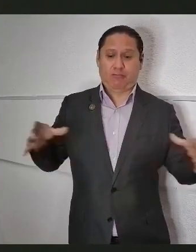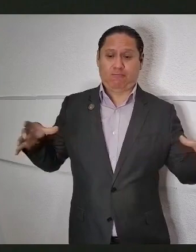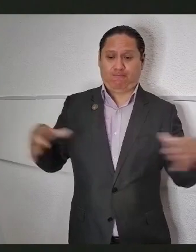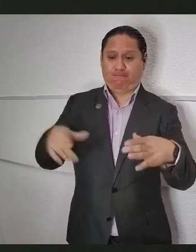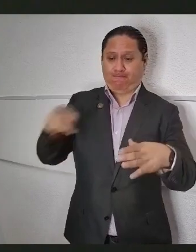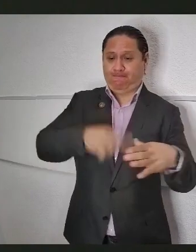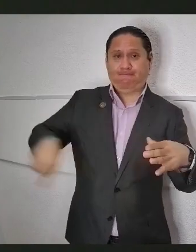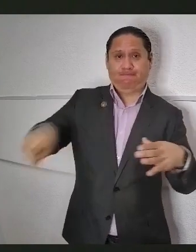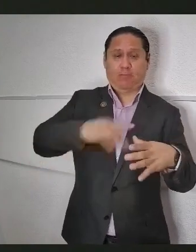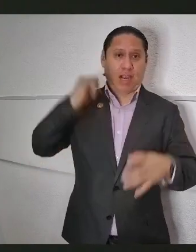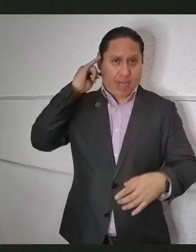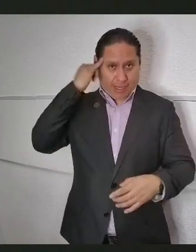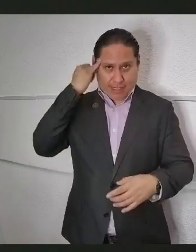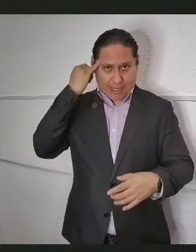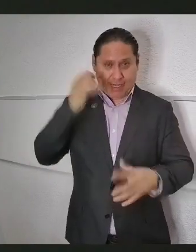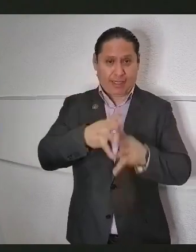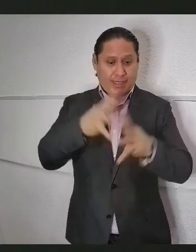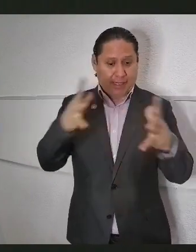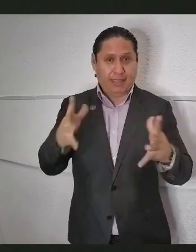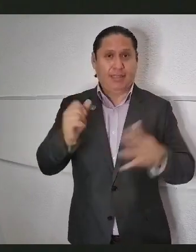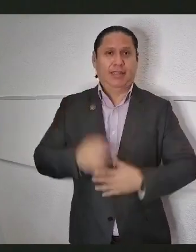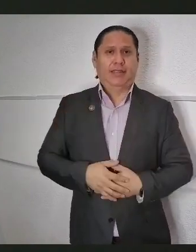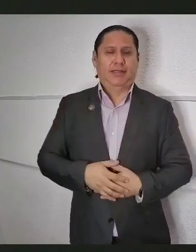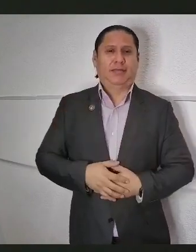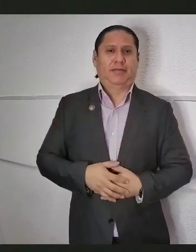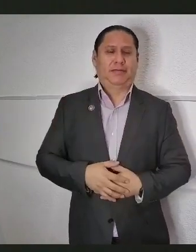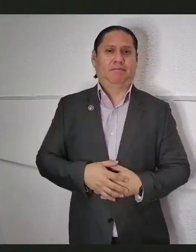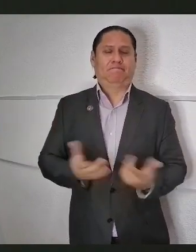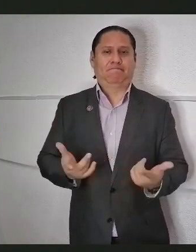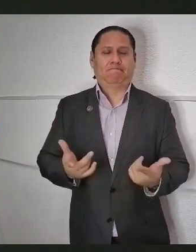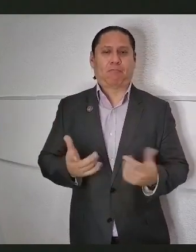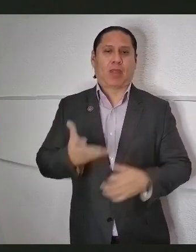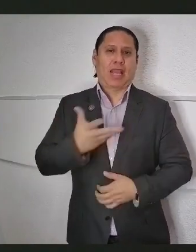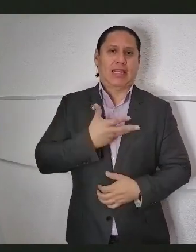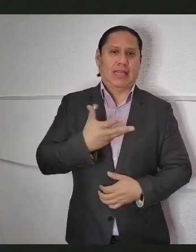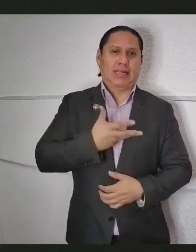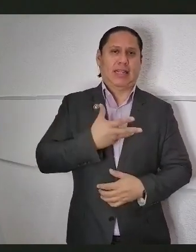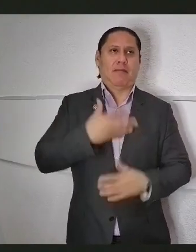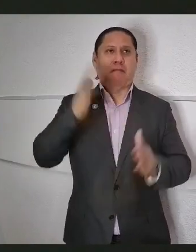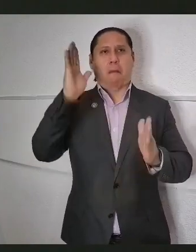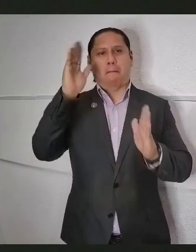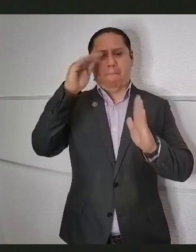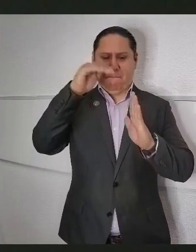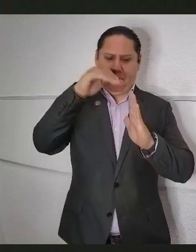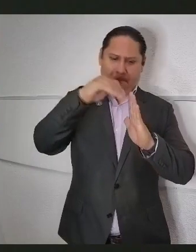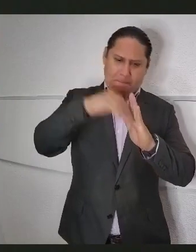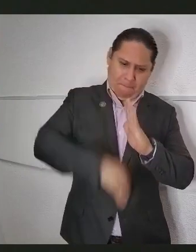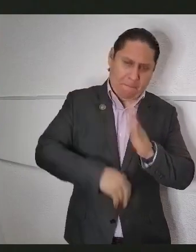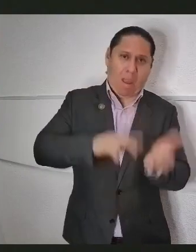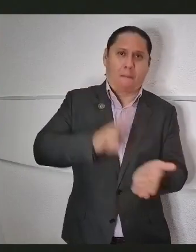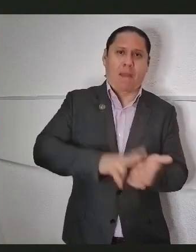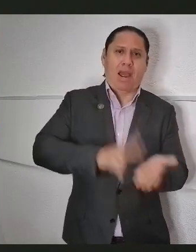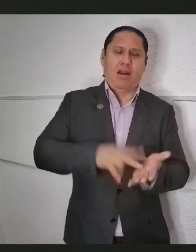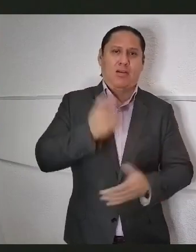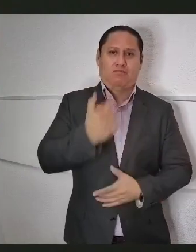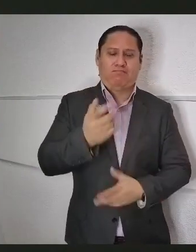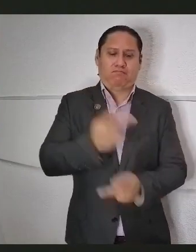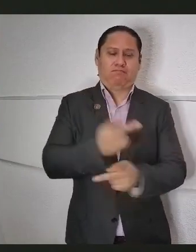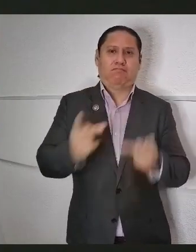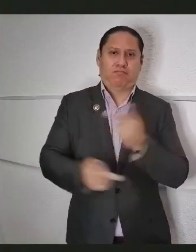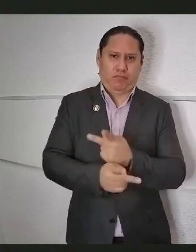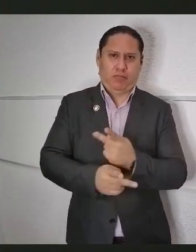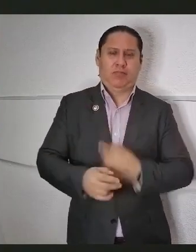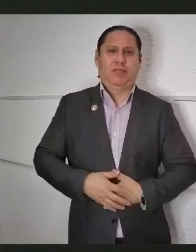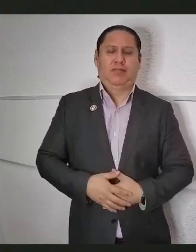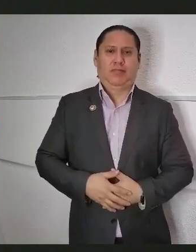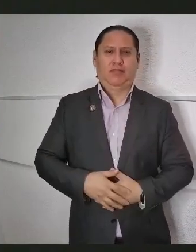muy significativa. La crisis se refleja en la caída de la producción y el valor de esta,